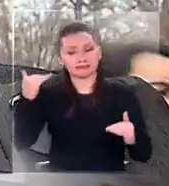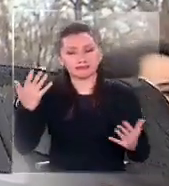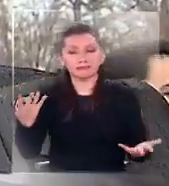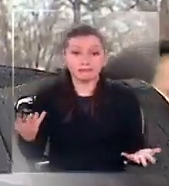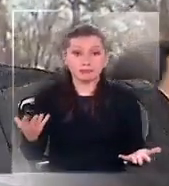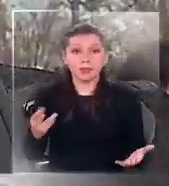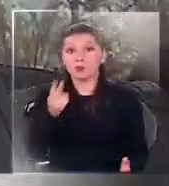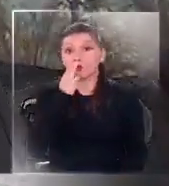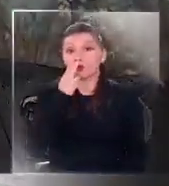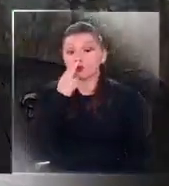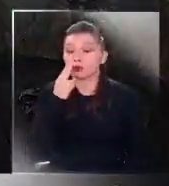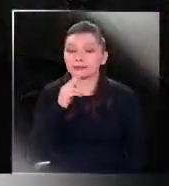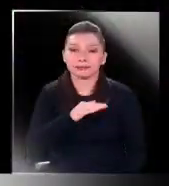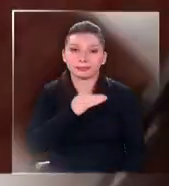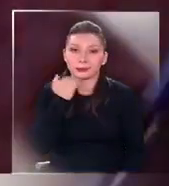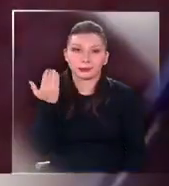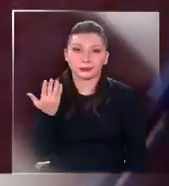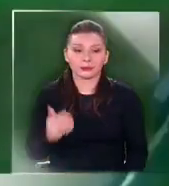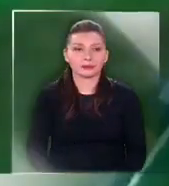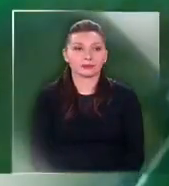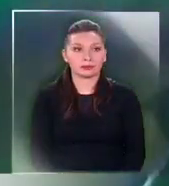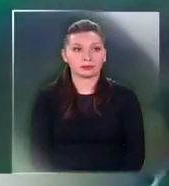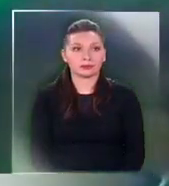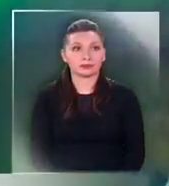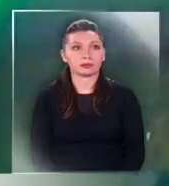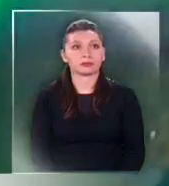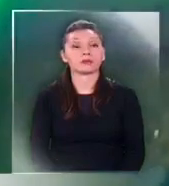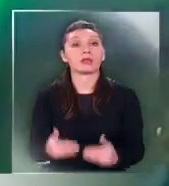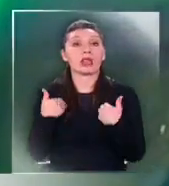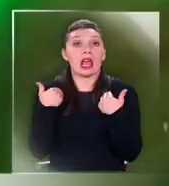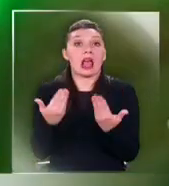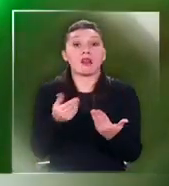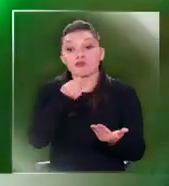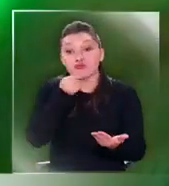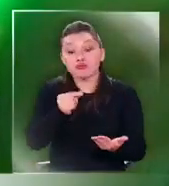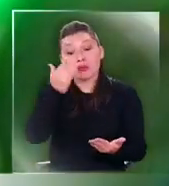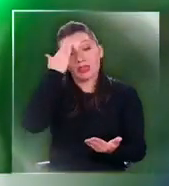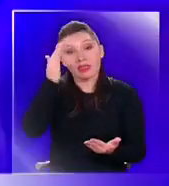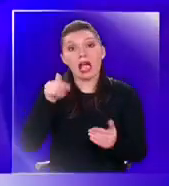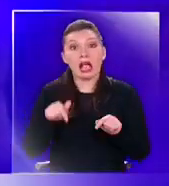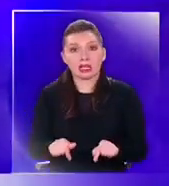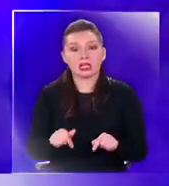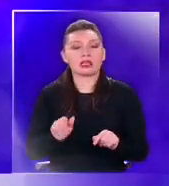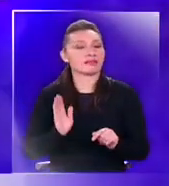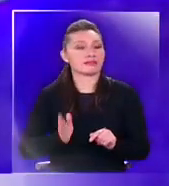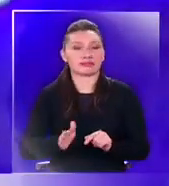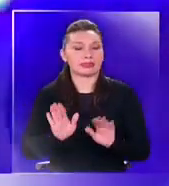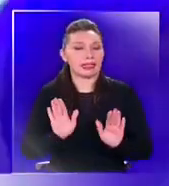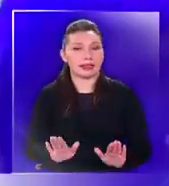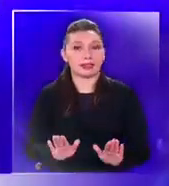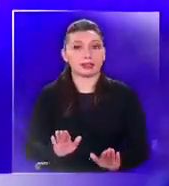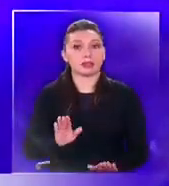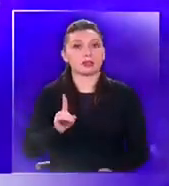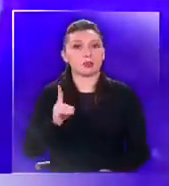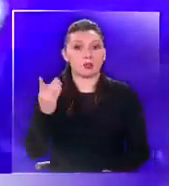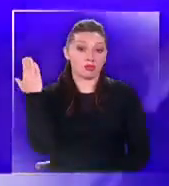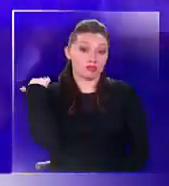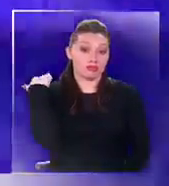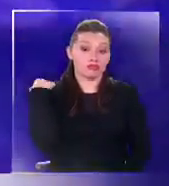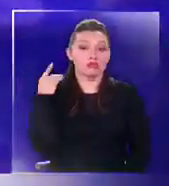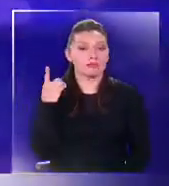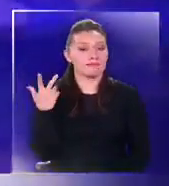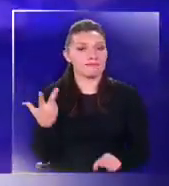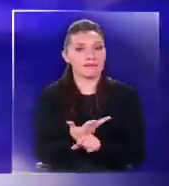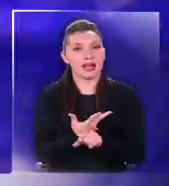El cigarro lo mató. Me regalo los días que me quedan y aquí voy a estar. Uno de sus pulmones